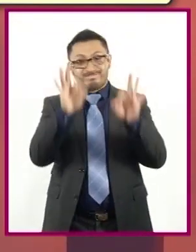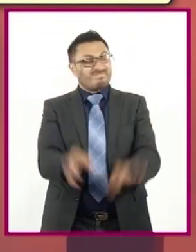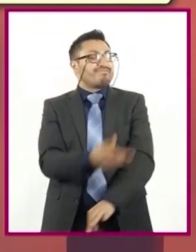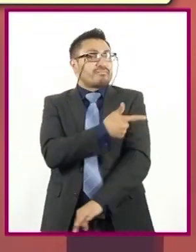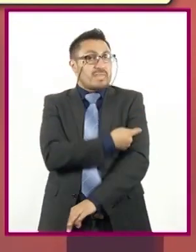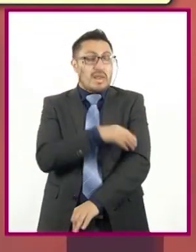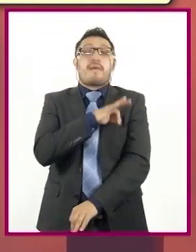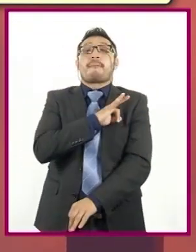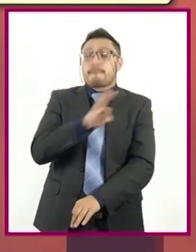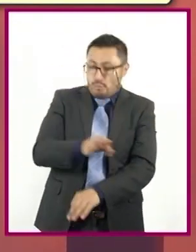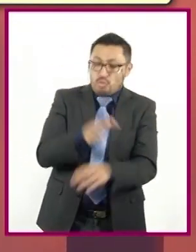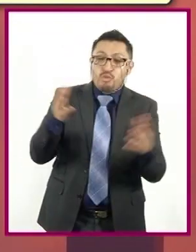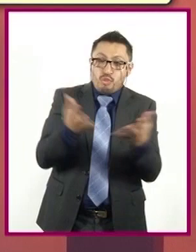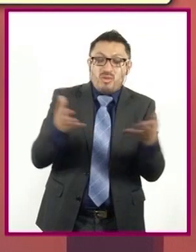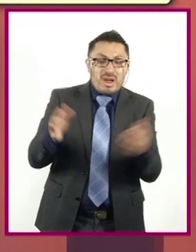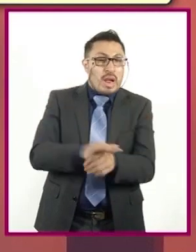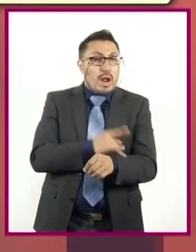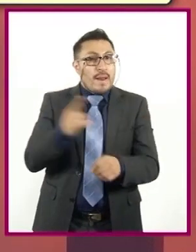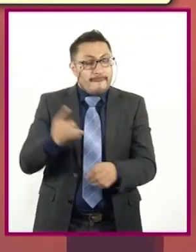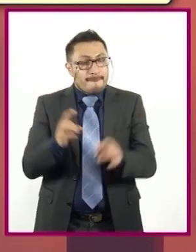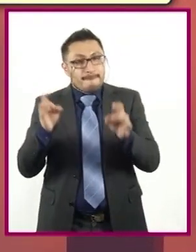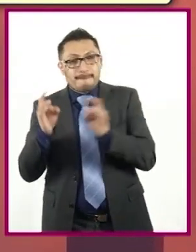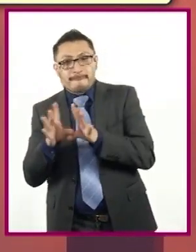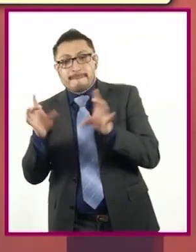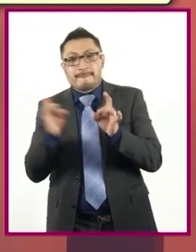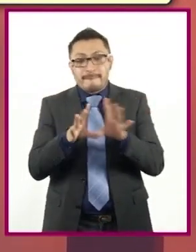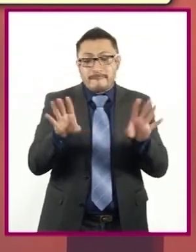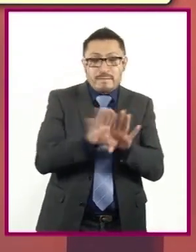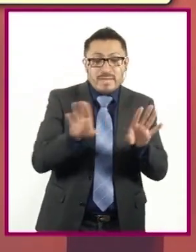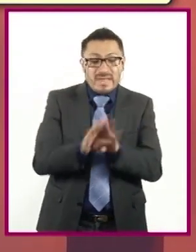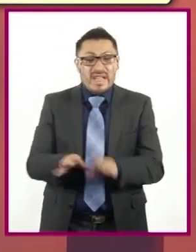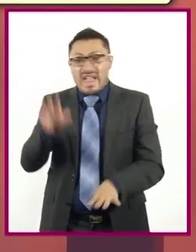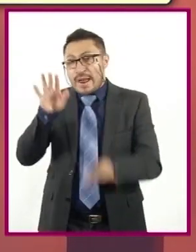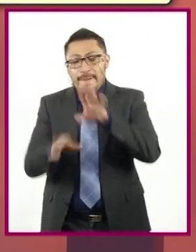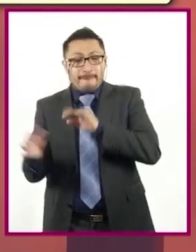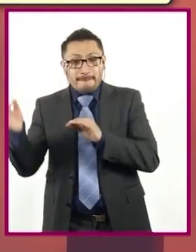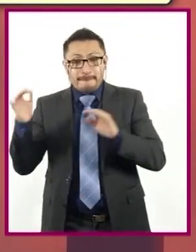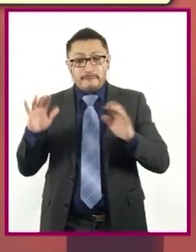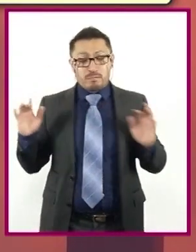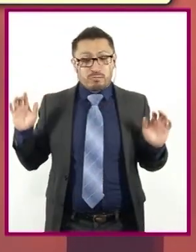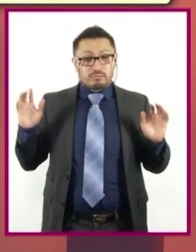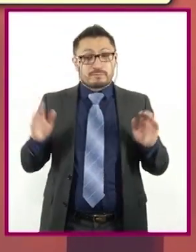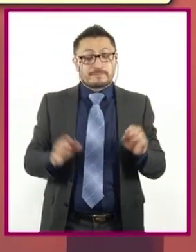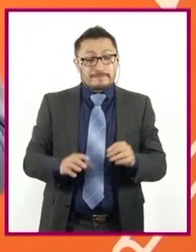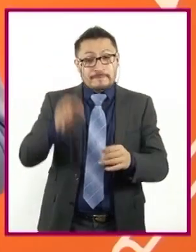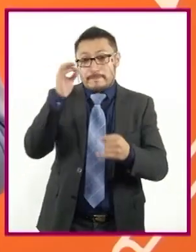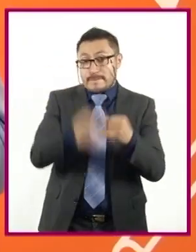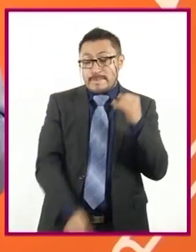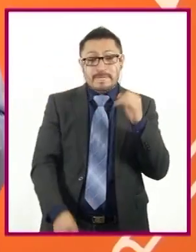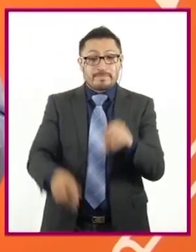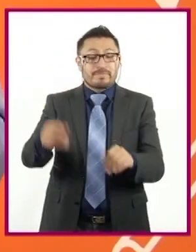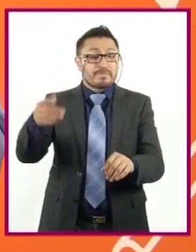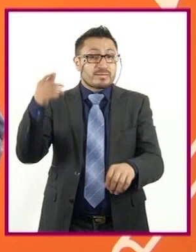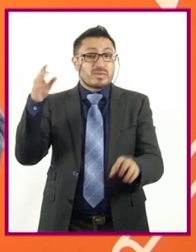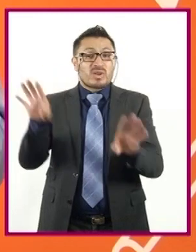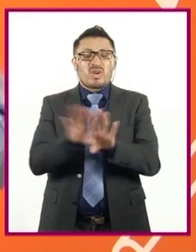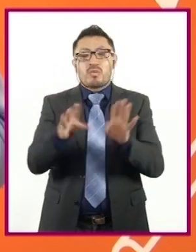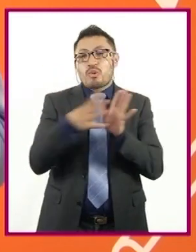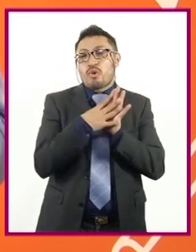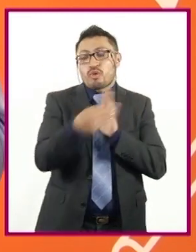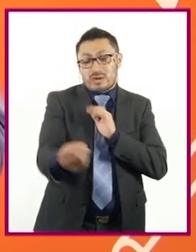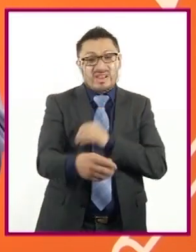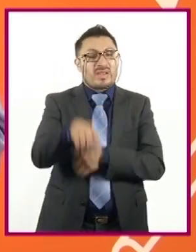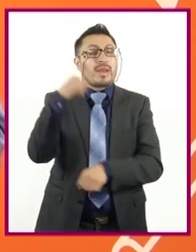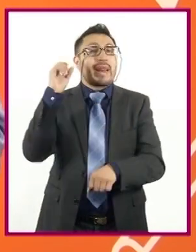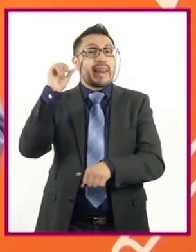aún pueden hacerlo porque los casos vienen en oleadas y la última ocurre generalmente en abril. Como pueden